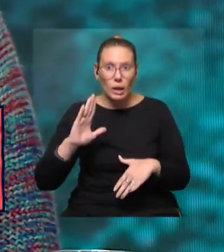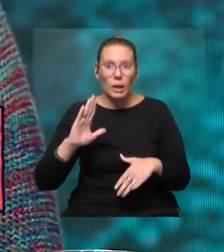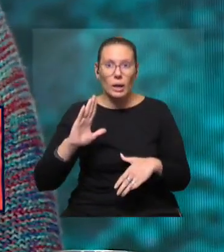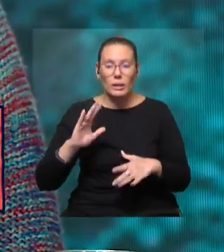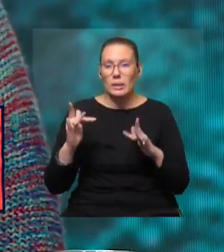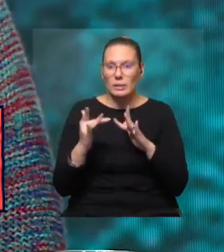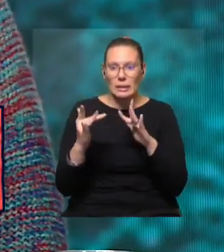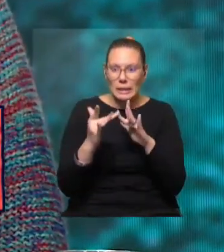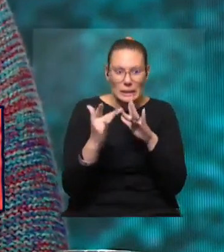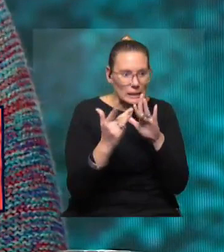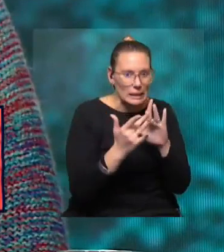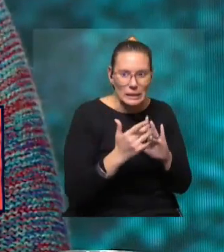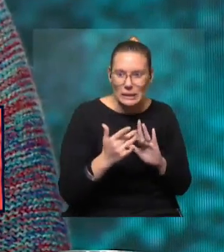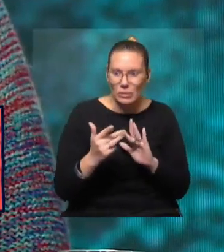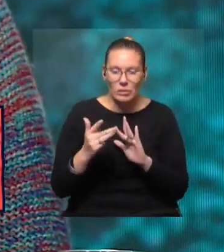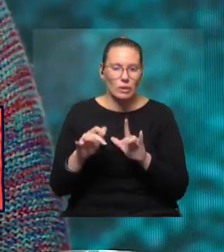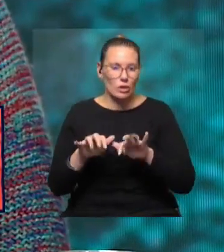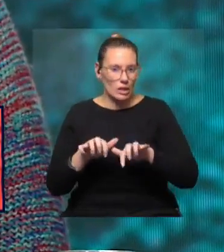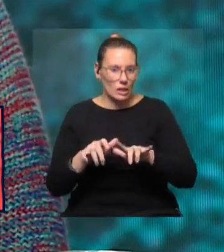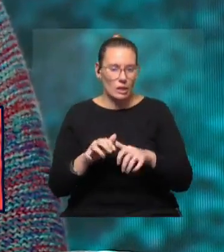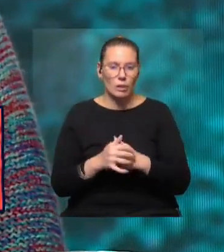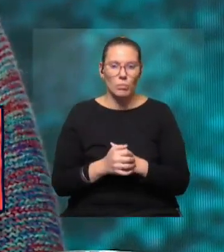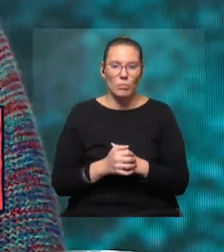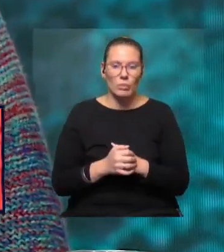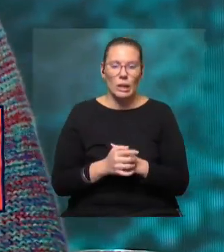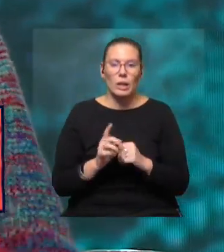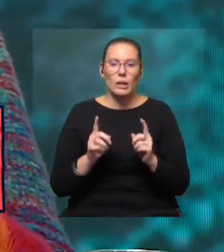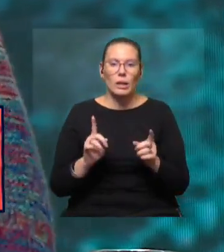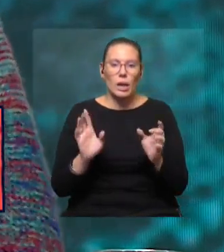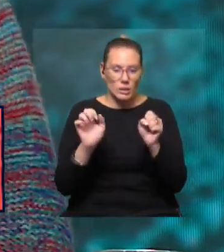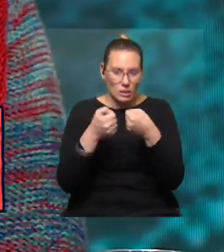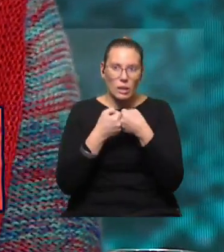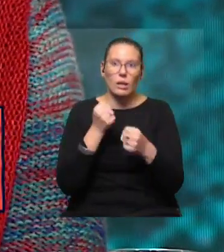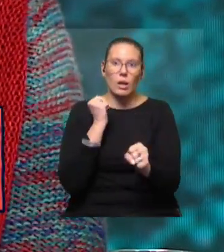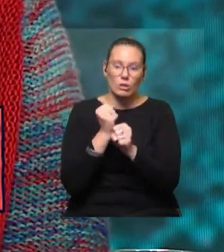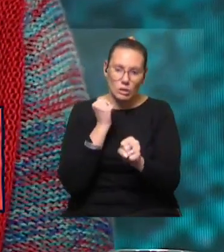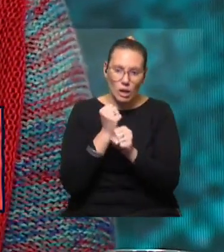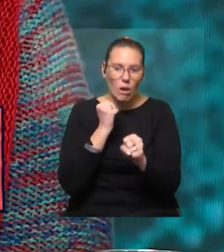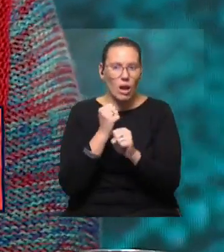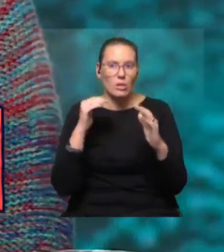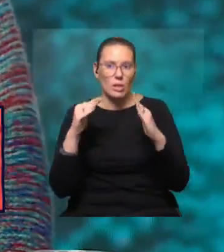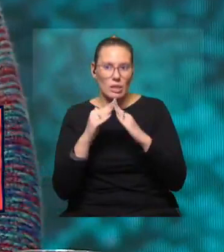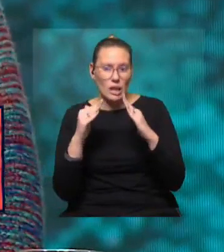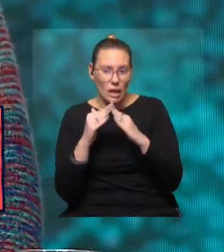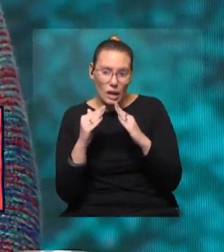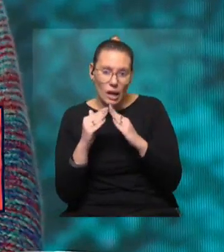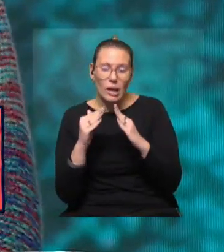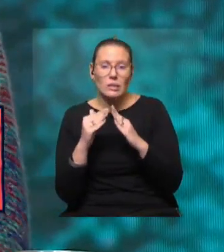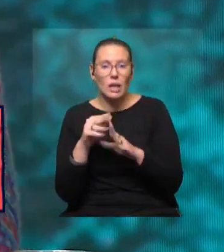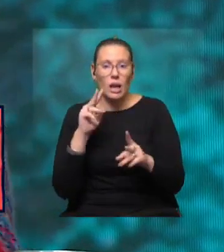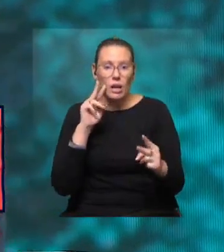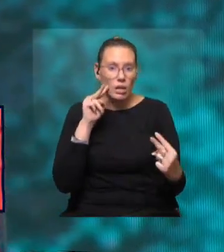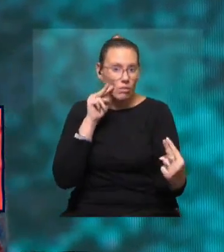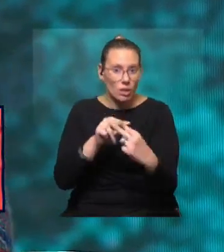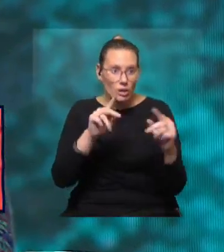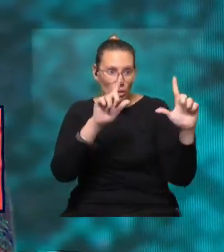hiperconectado no este y encerrados y trabajando desde las casas y no y viéndonos